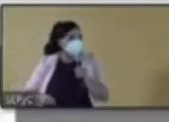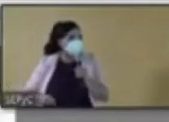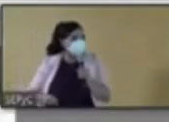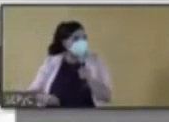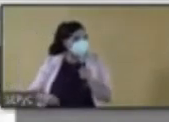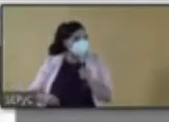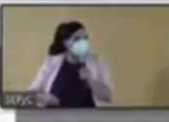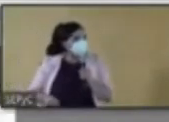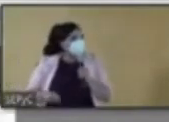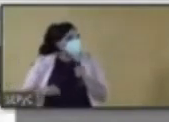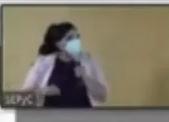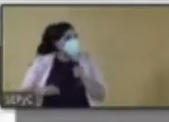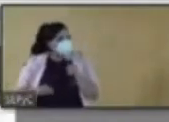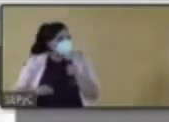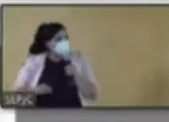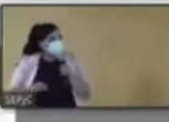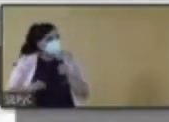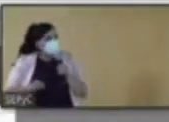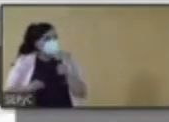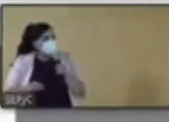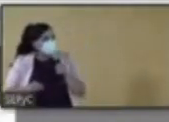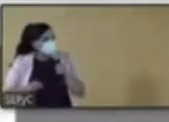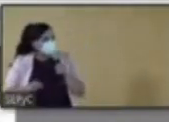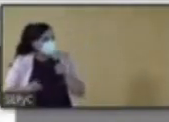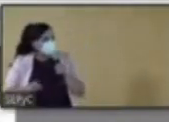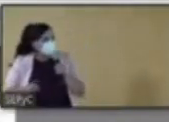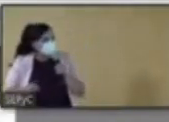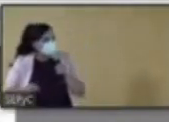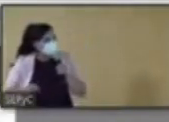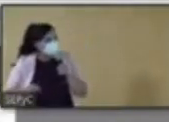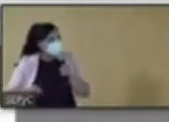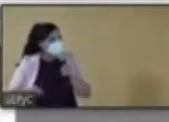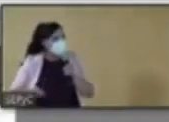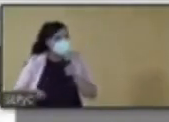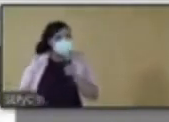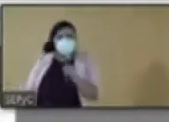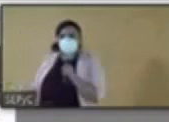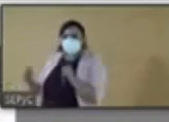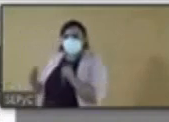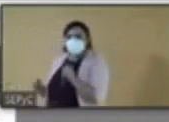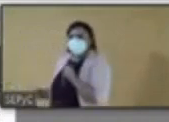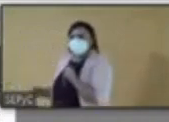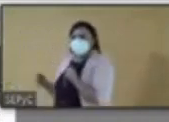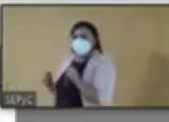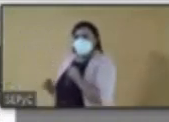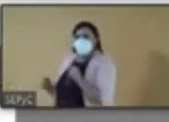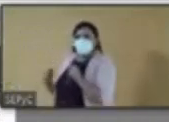contraseña. Nos aparece un documento denominado Condiciones Generales